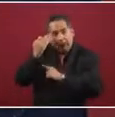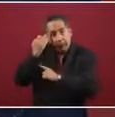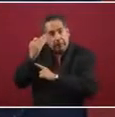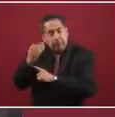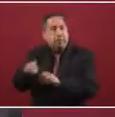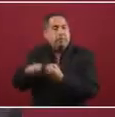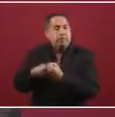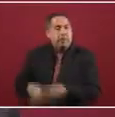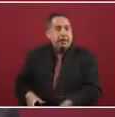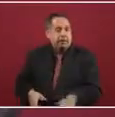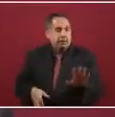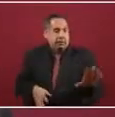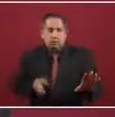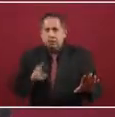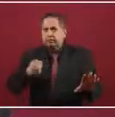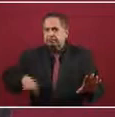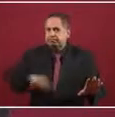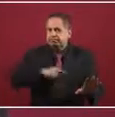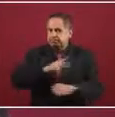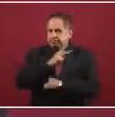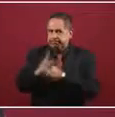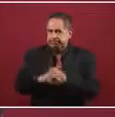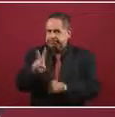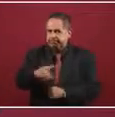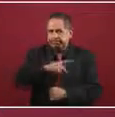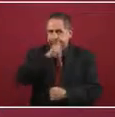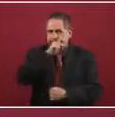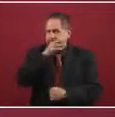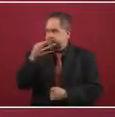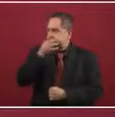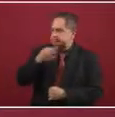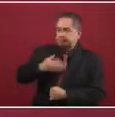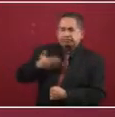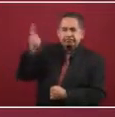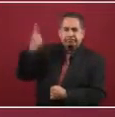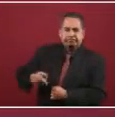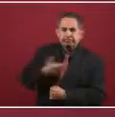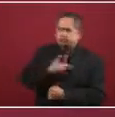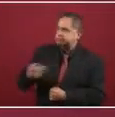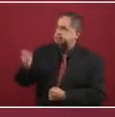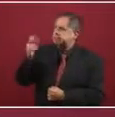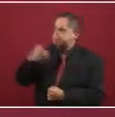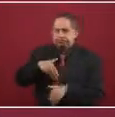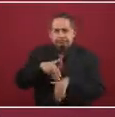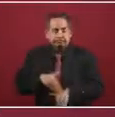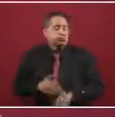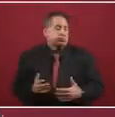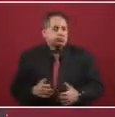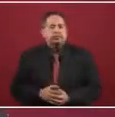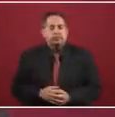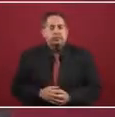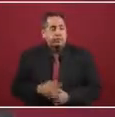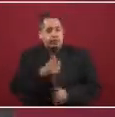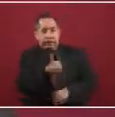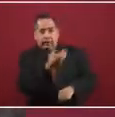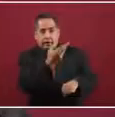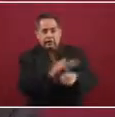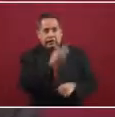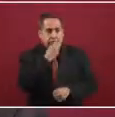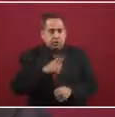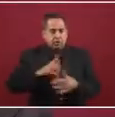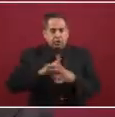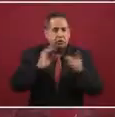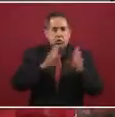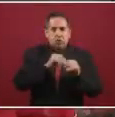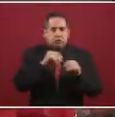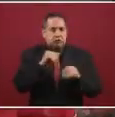preocupa mucho a nuestro país y así fue la instrucción que recibí del señor presidente. Se comprometió el señor secretario de Estado a revisar esto, aunque no es área de